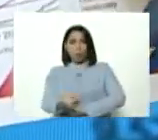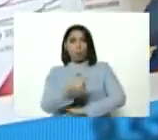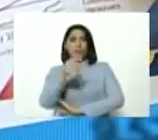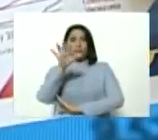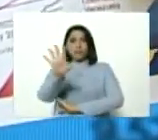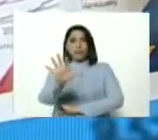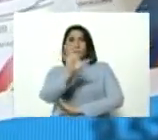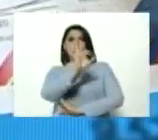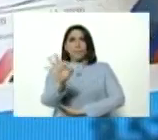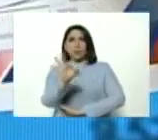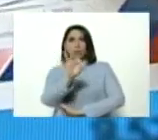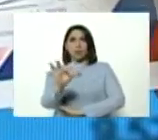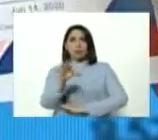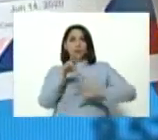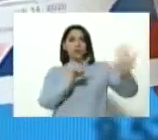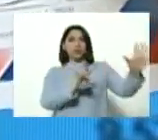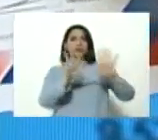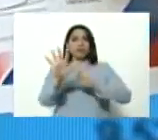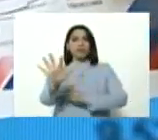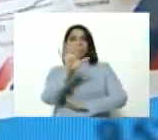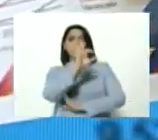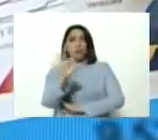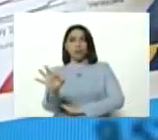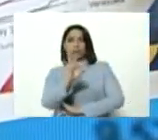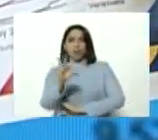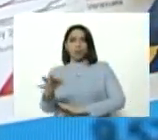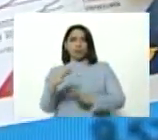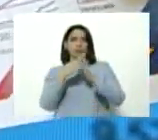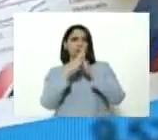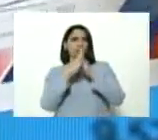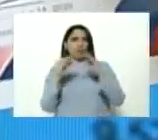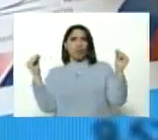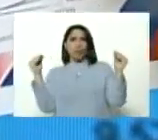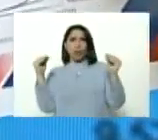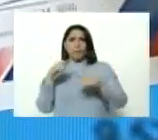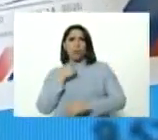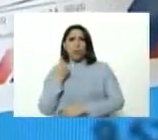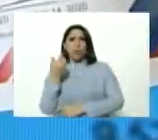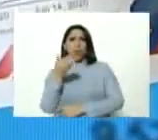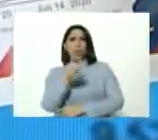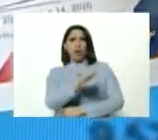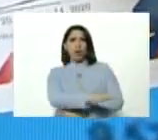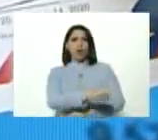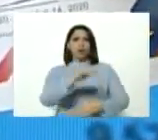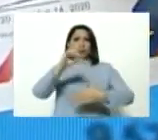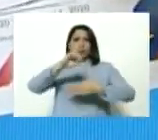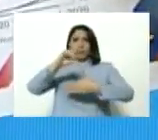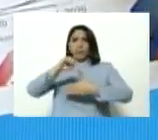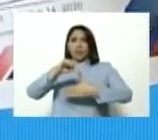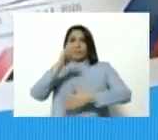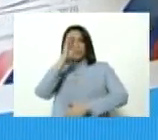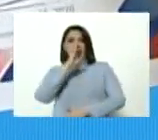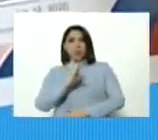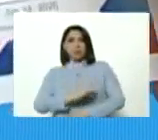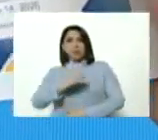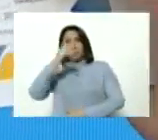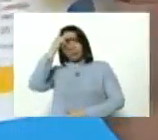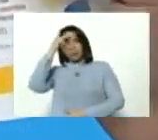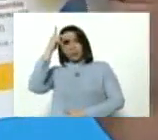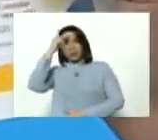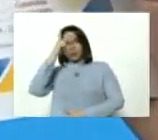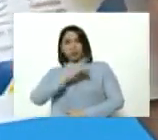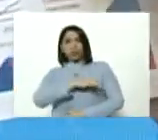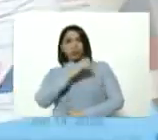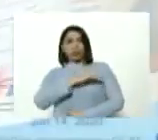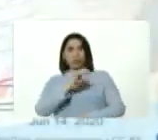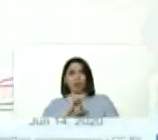74,5, el 75% de todas las muertes de Sudamérica. Brasil, Perú, Chile, Ecuador y Colombia